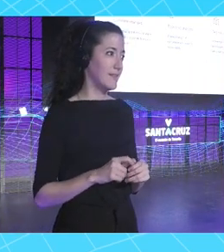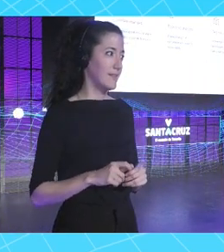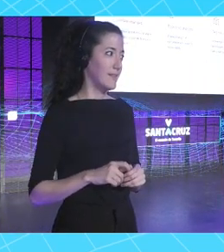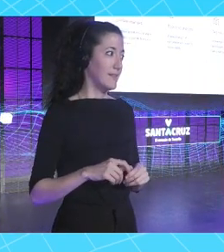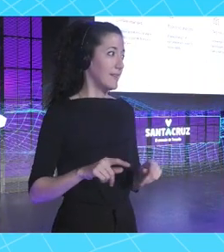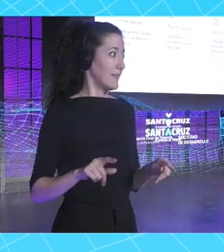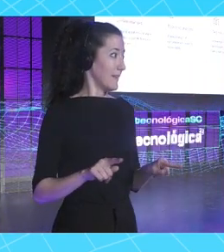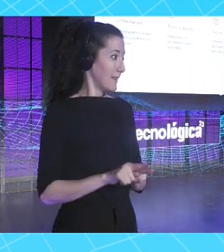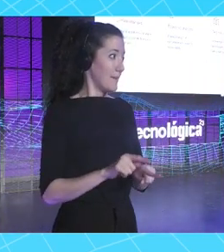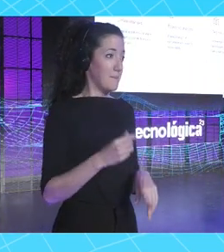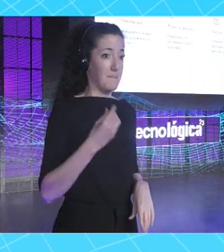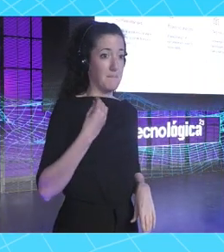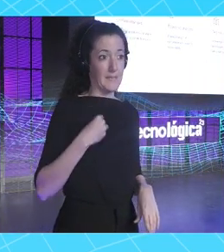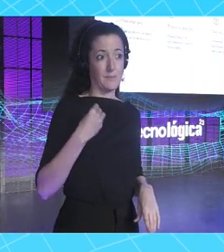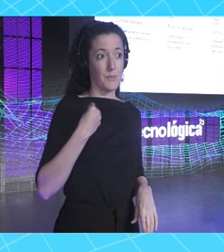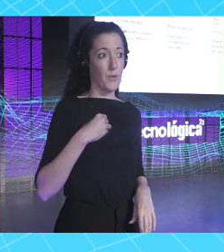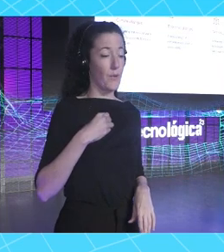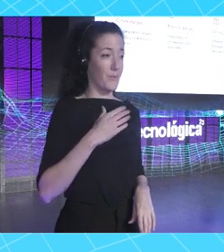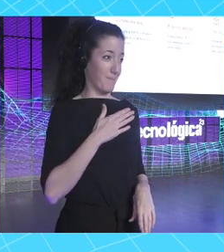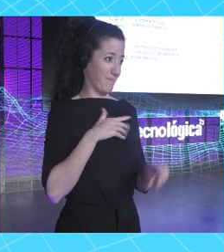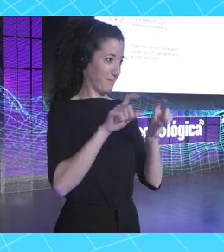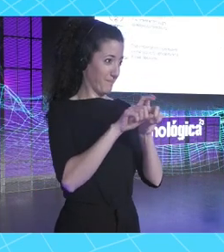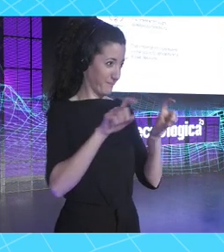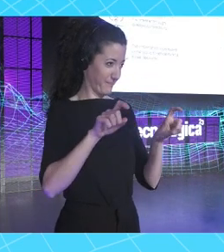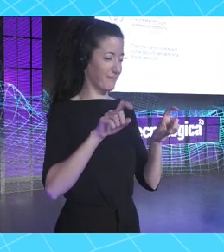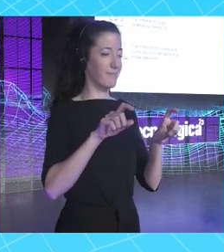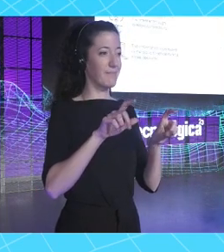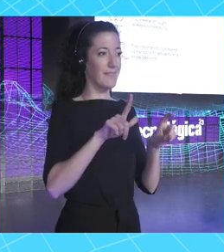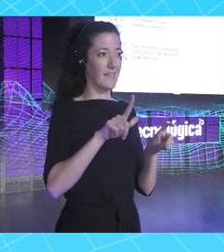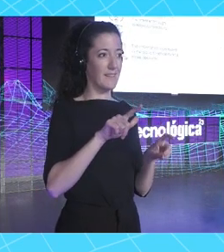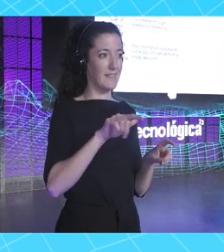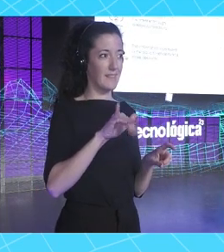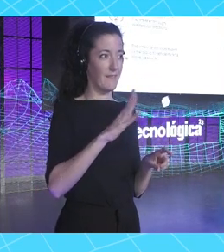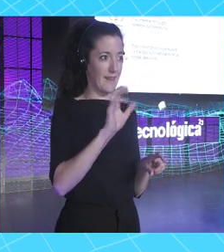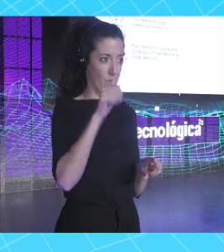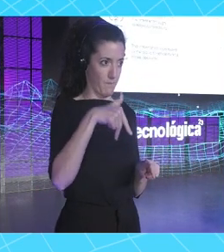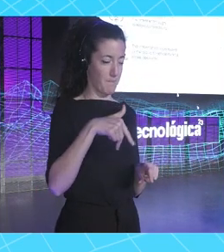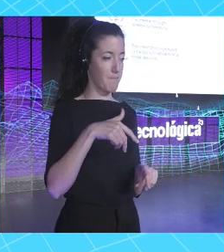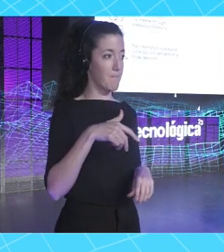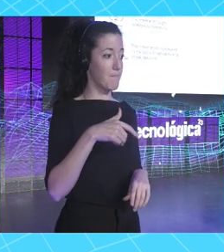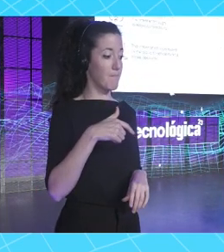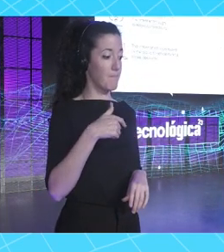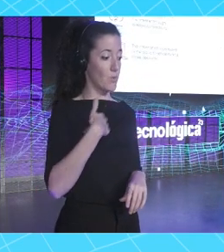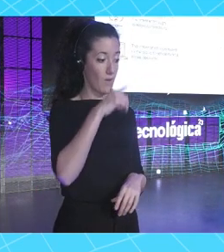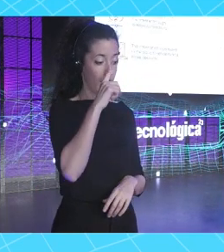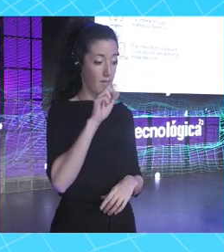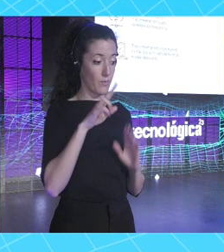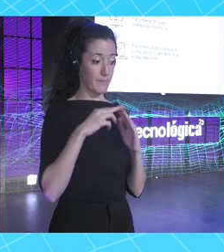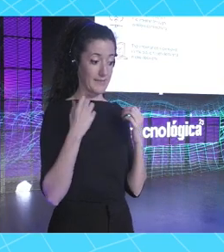que nos ha pasado a nosotros en libelium yo empecé con una empresa en el 2006